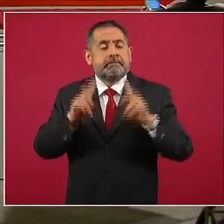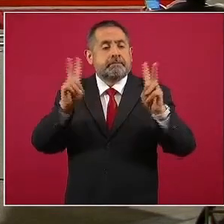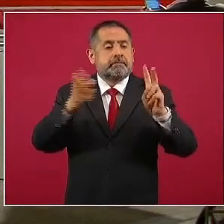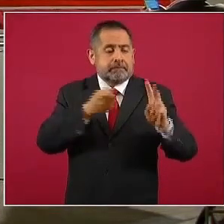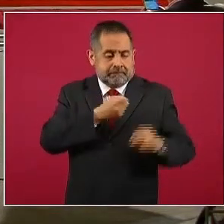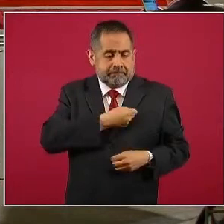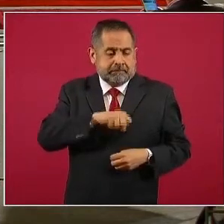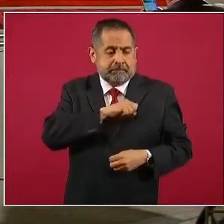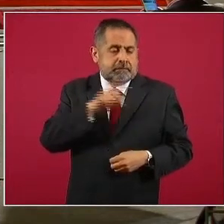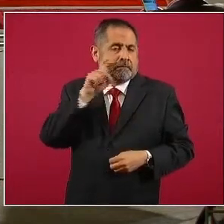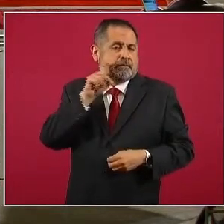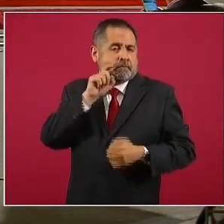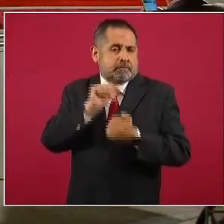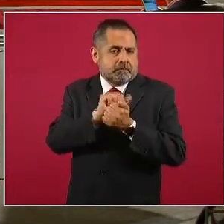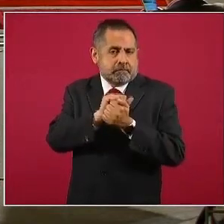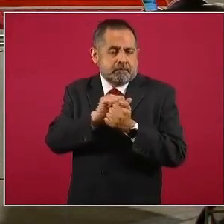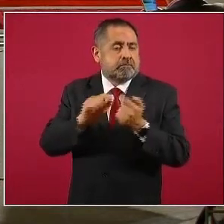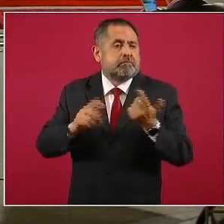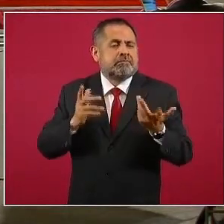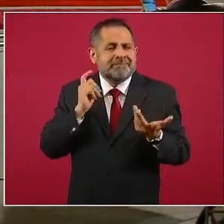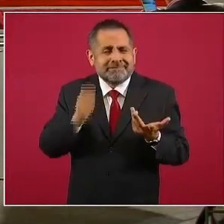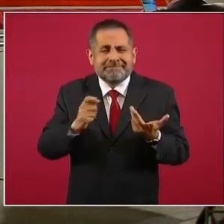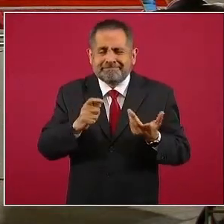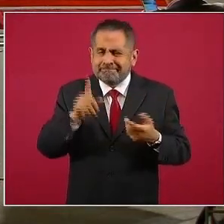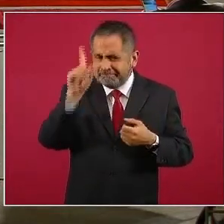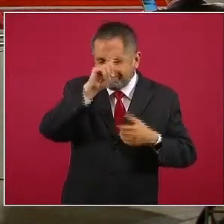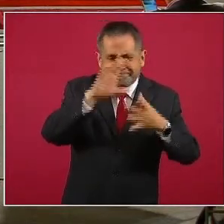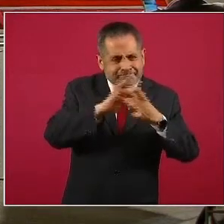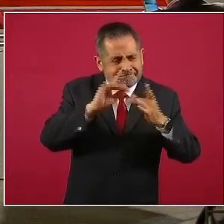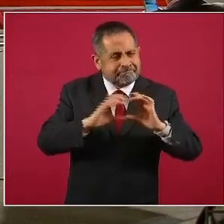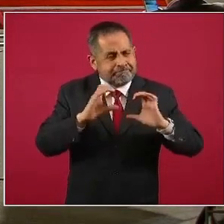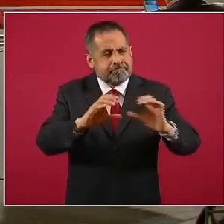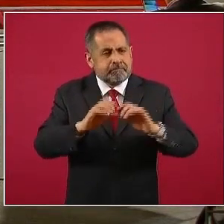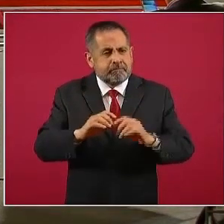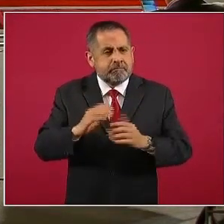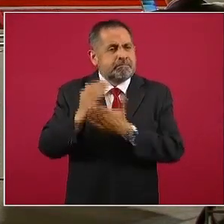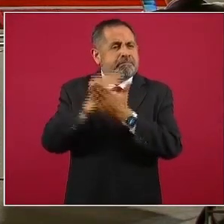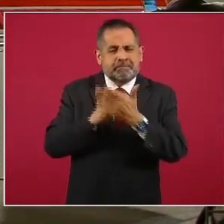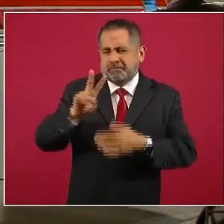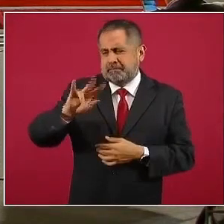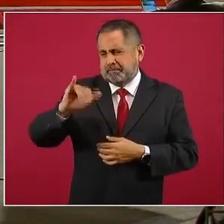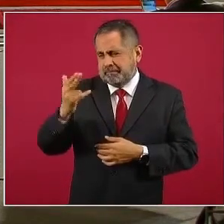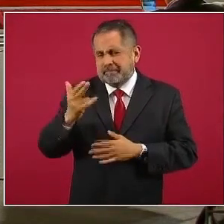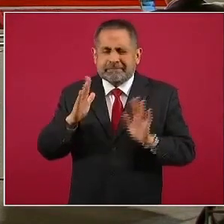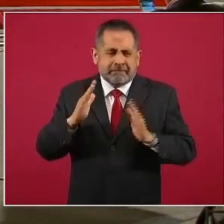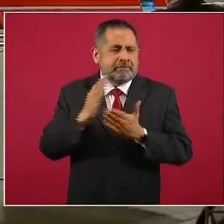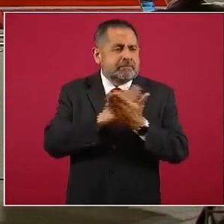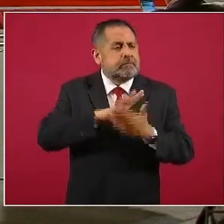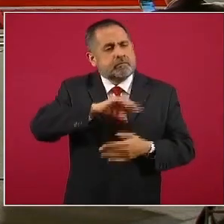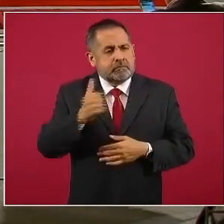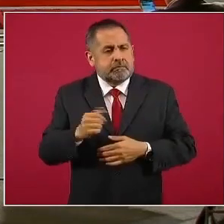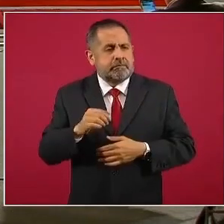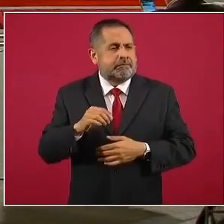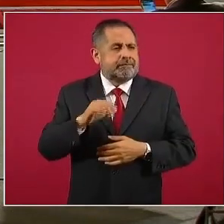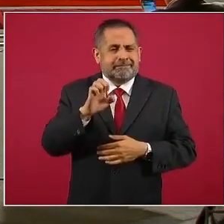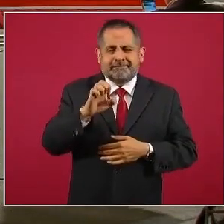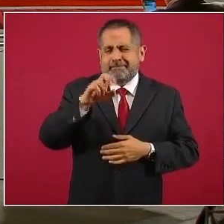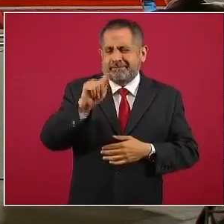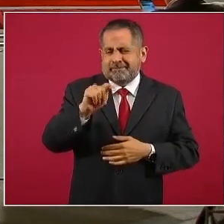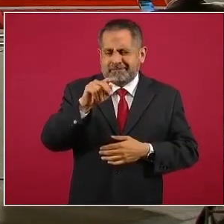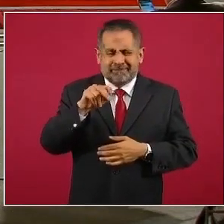sexual. Este marco para la prevención, no solamente de VIH, pero también de otras infecciones de transmisión